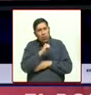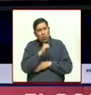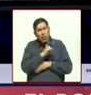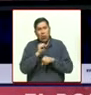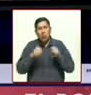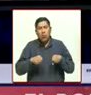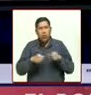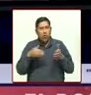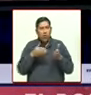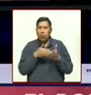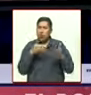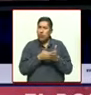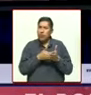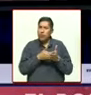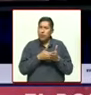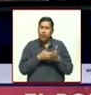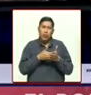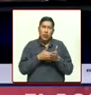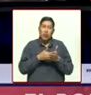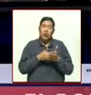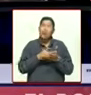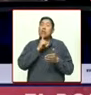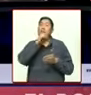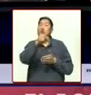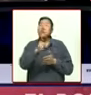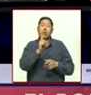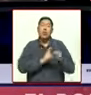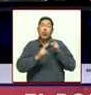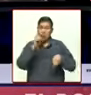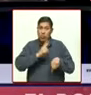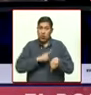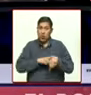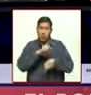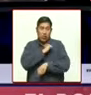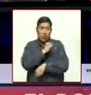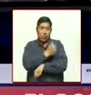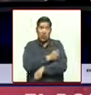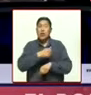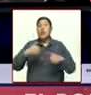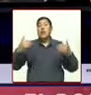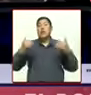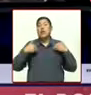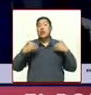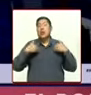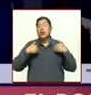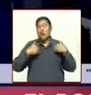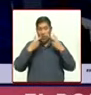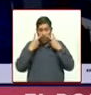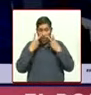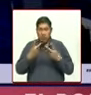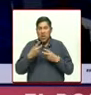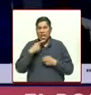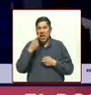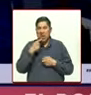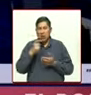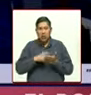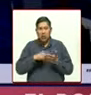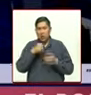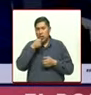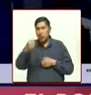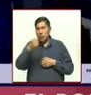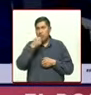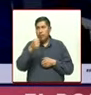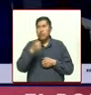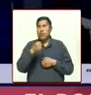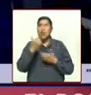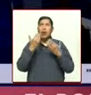una posible obstaculización, que con seguridad en algún momento las autoridades tendrán que tomar en cuenta lo que dijo en esa entrevista.